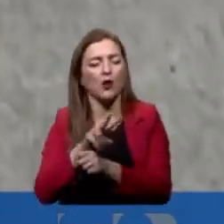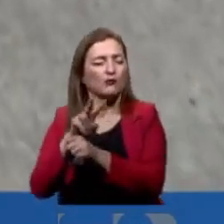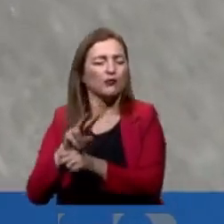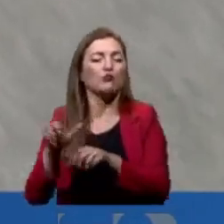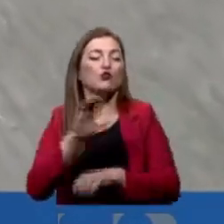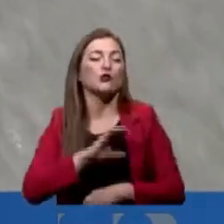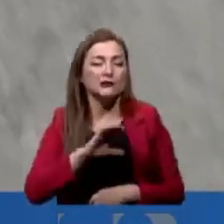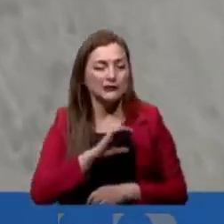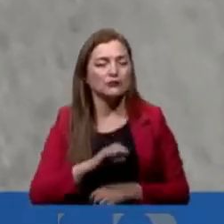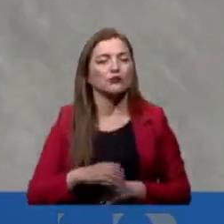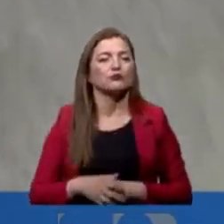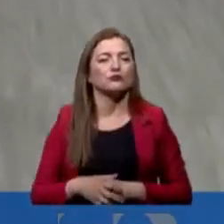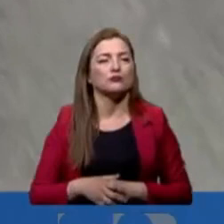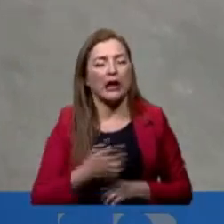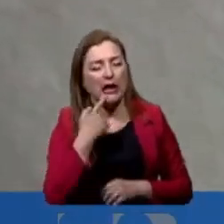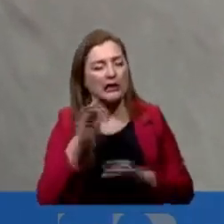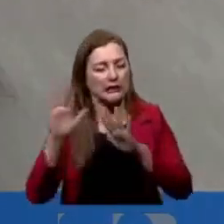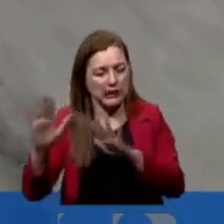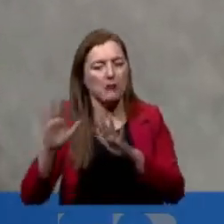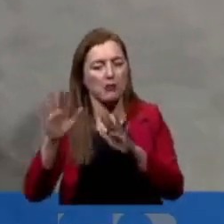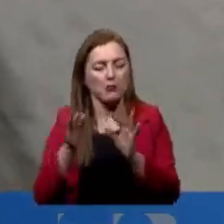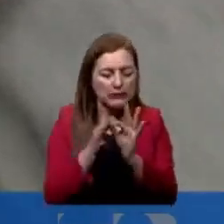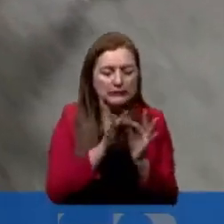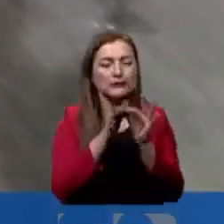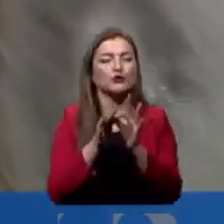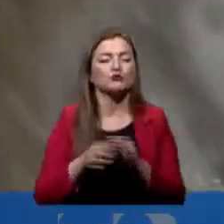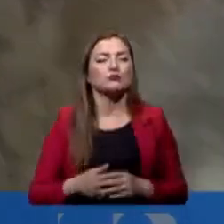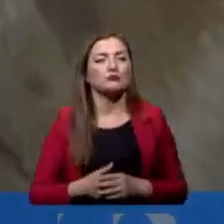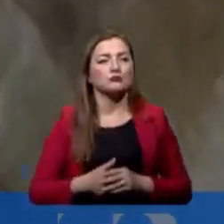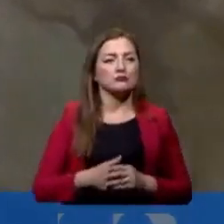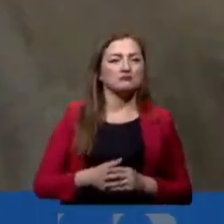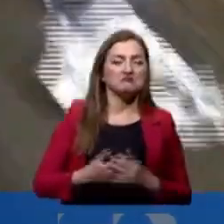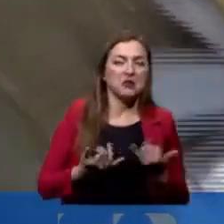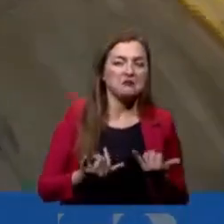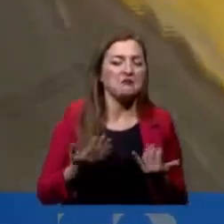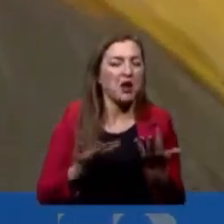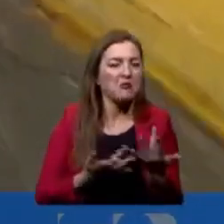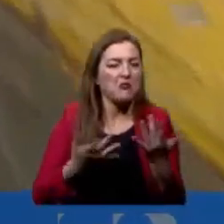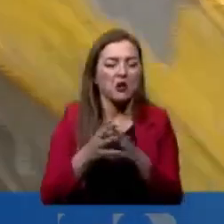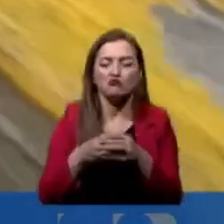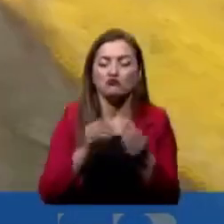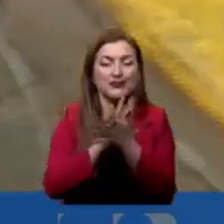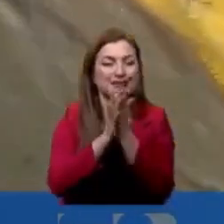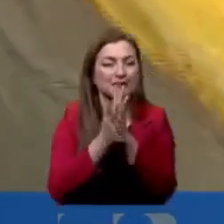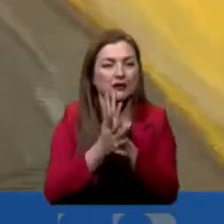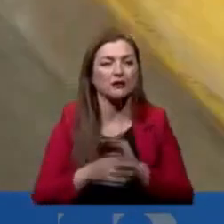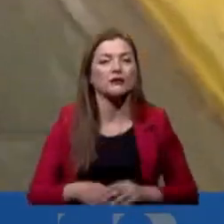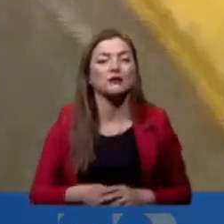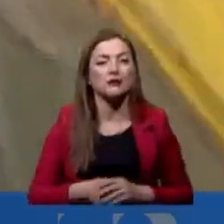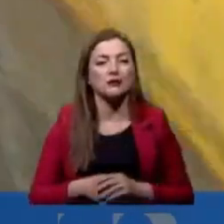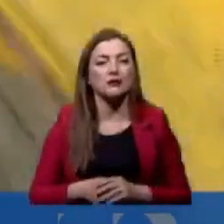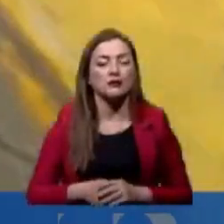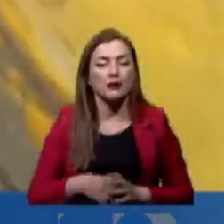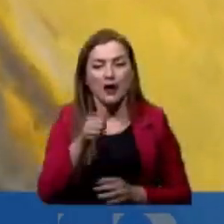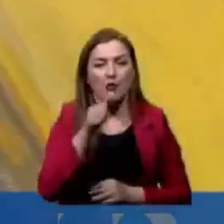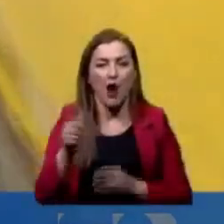del municipio que han dicho ya vamos a arreglar, pero como usted ve, hasta ahora no hay solución. ¿Han tenido problemas con la presión del